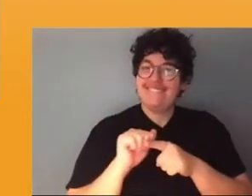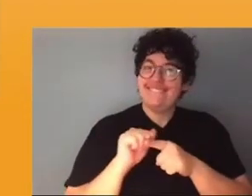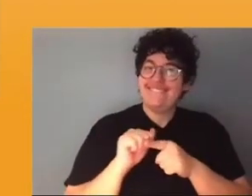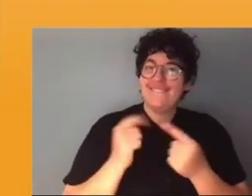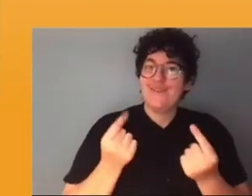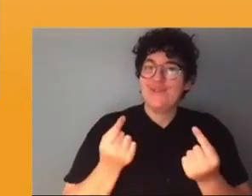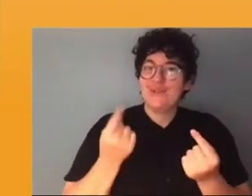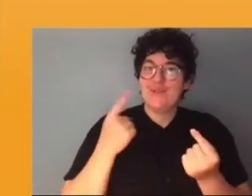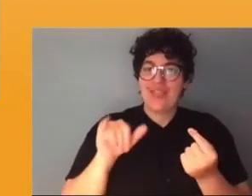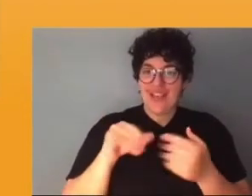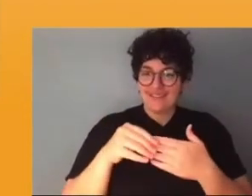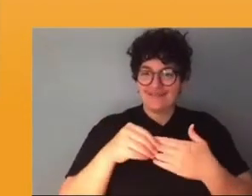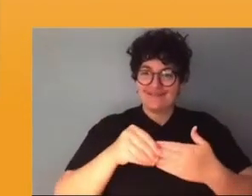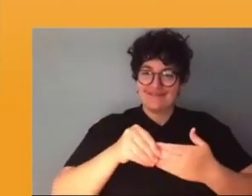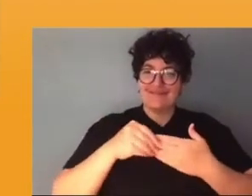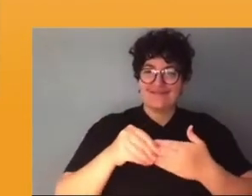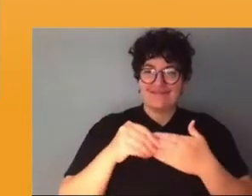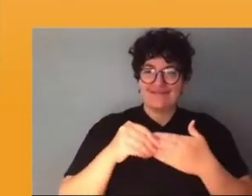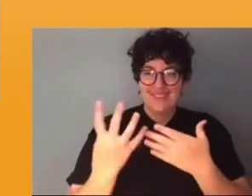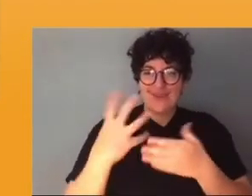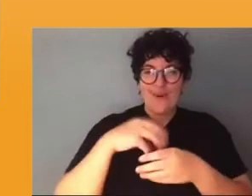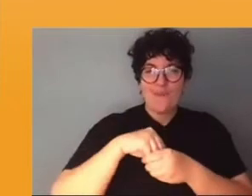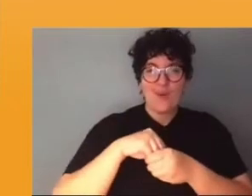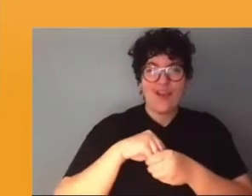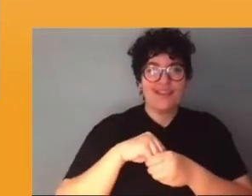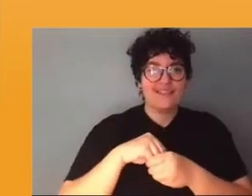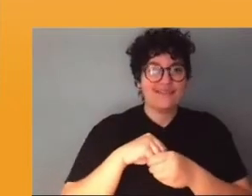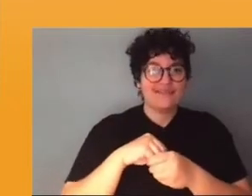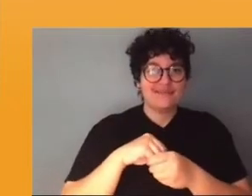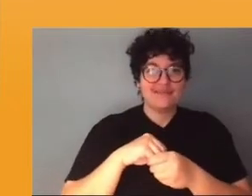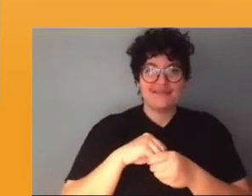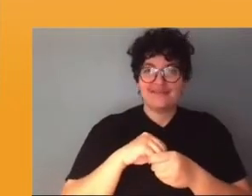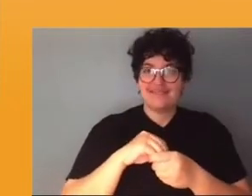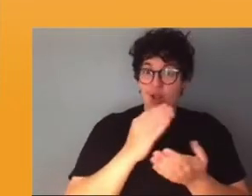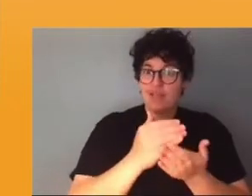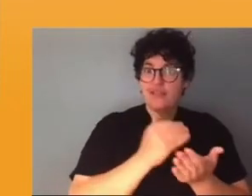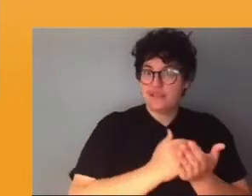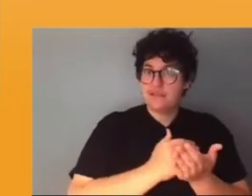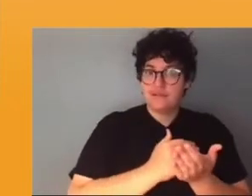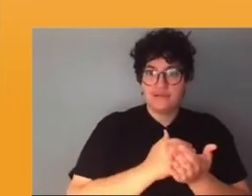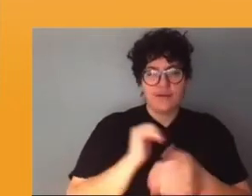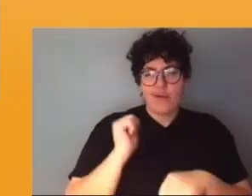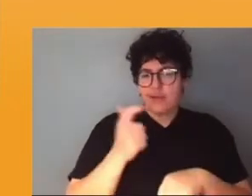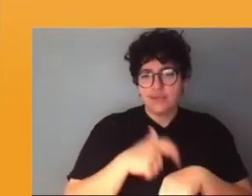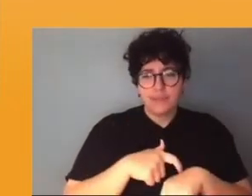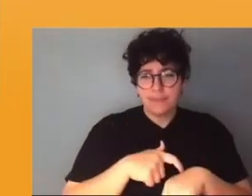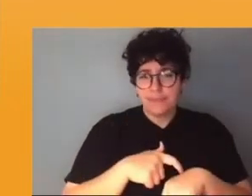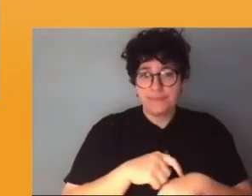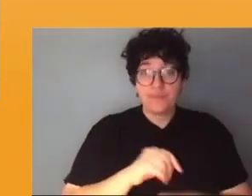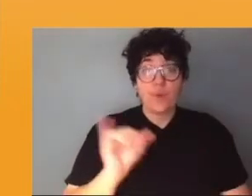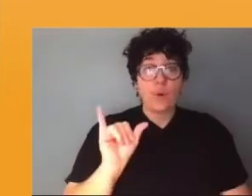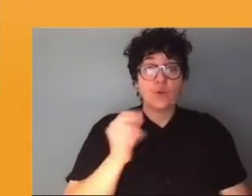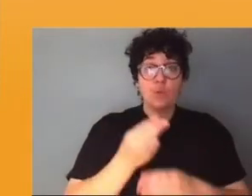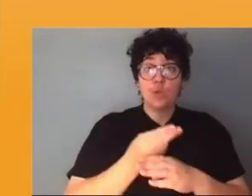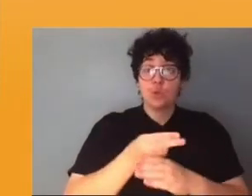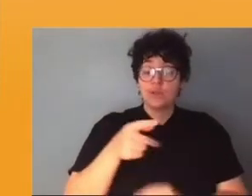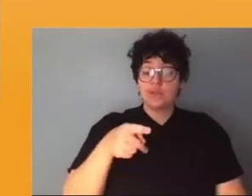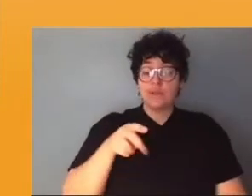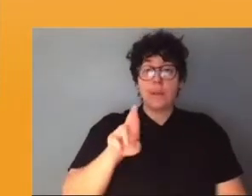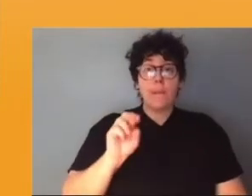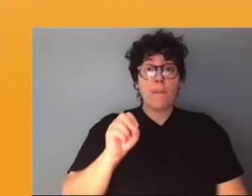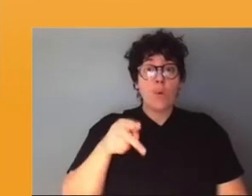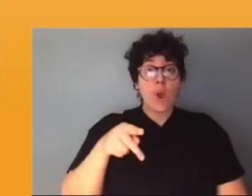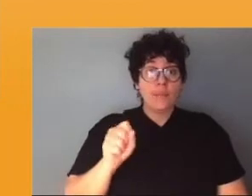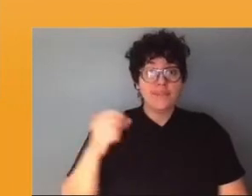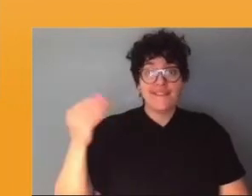Y es parte de la práctica que hacemos. Incorporamos eso en las lecciones también todo el tiempo y usamos también